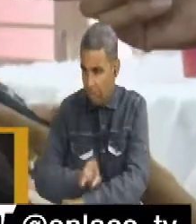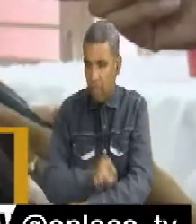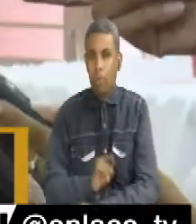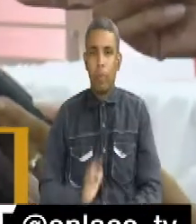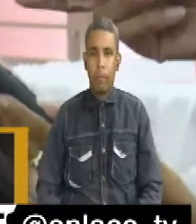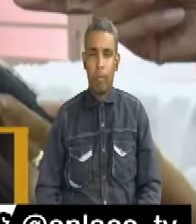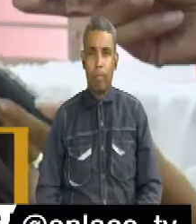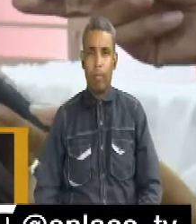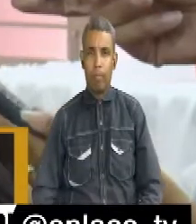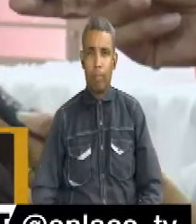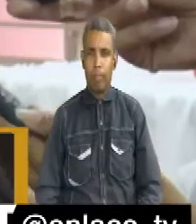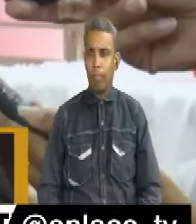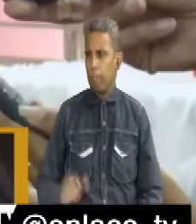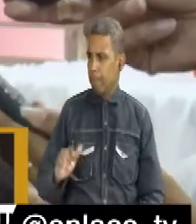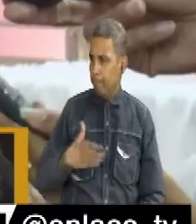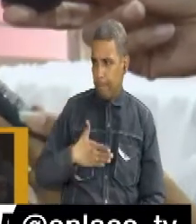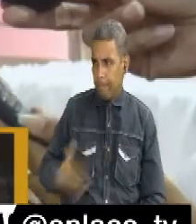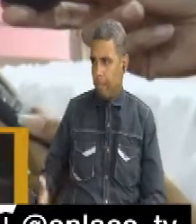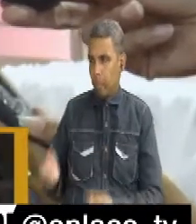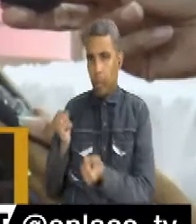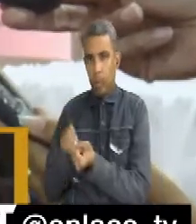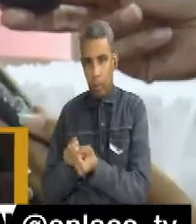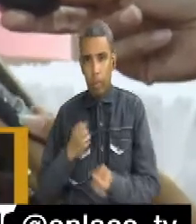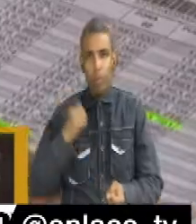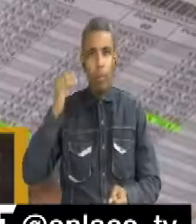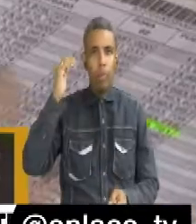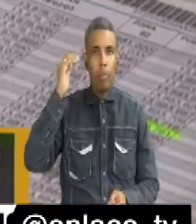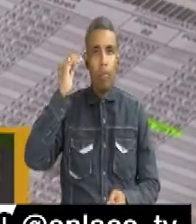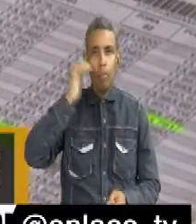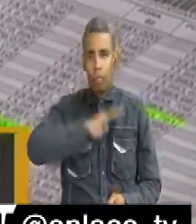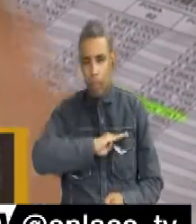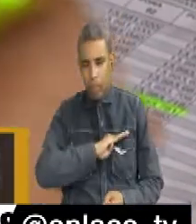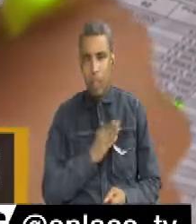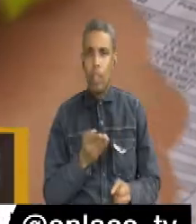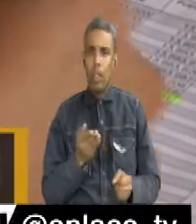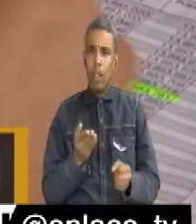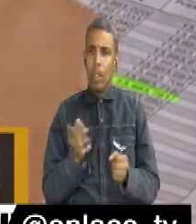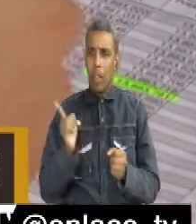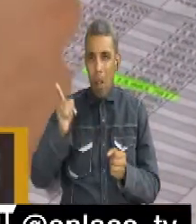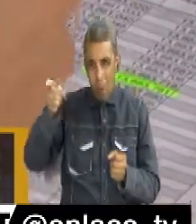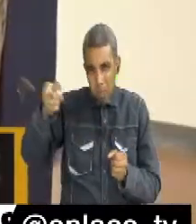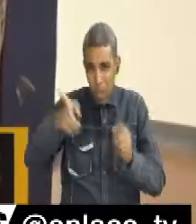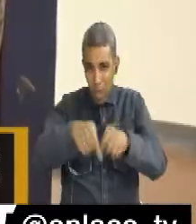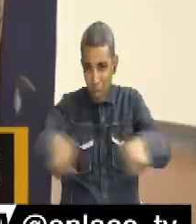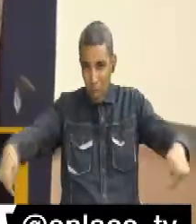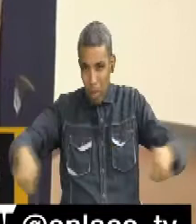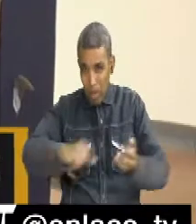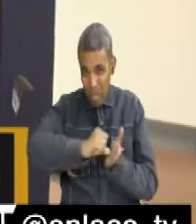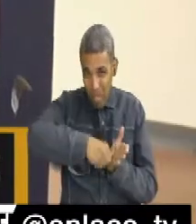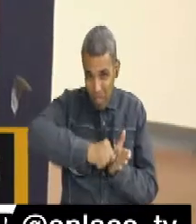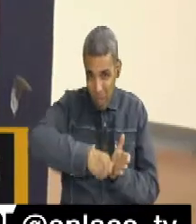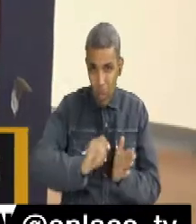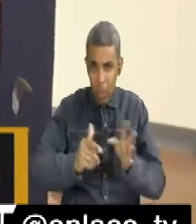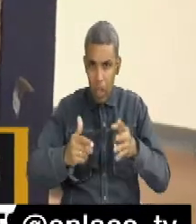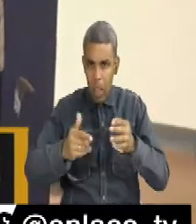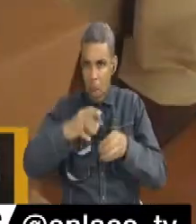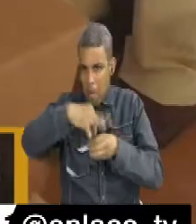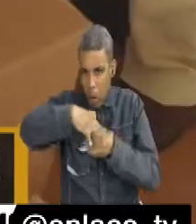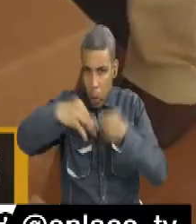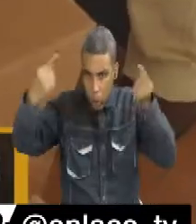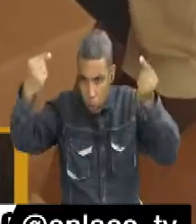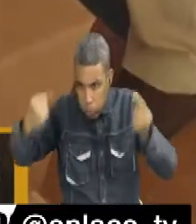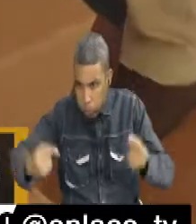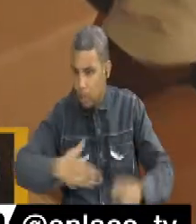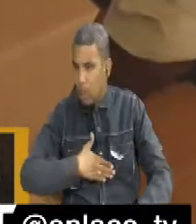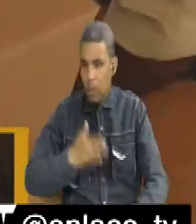Administración Municipal, a la Registraduría Nacional y a todo lo que tiene que ver con la organización de